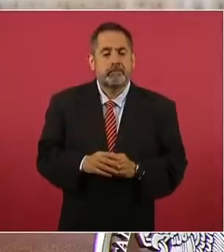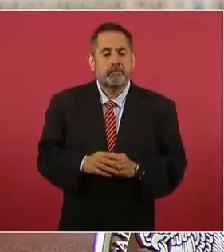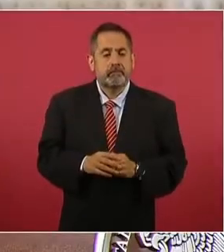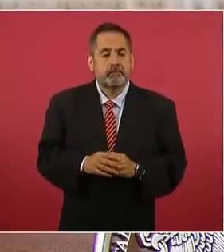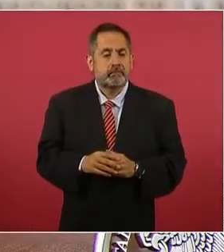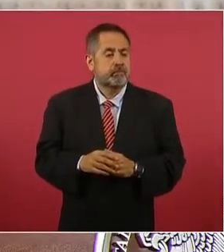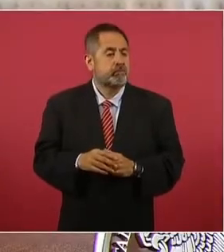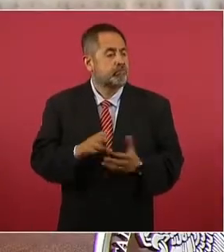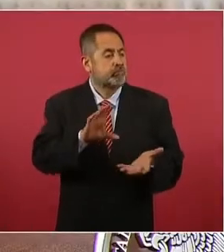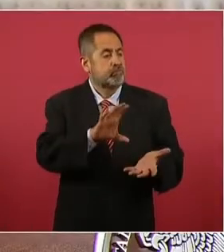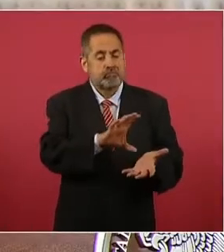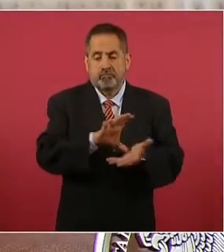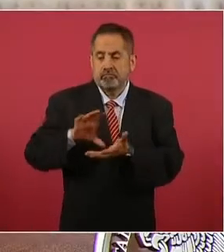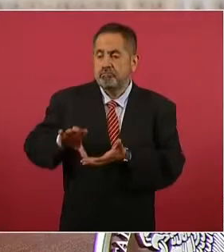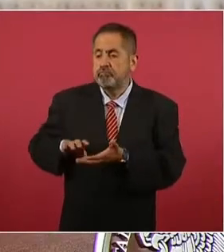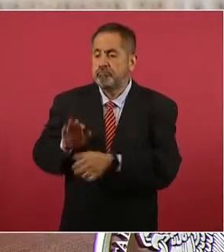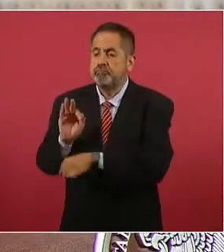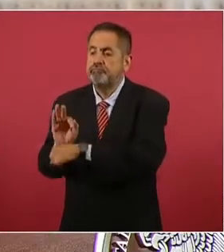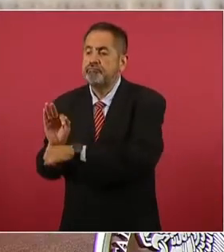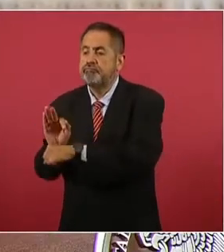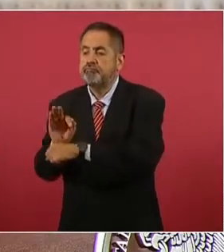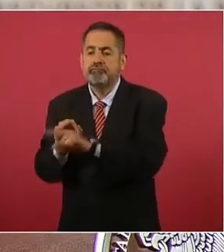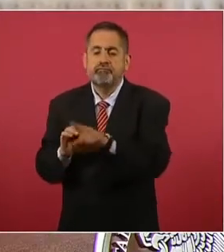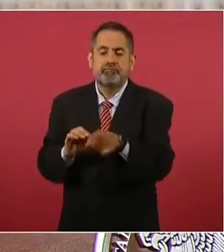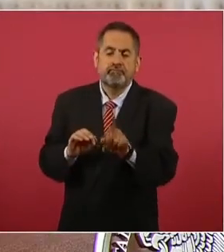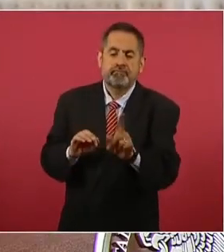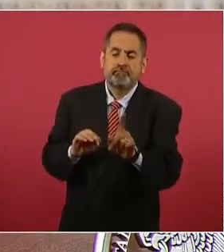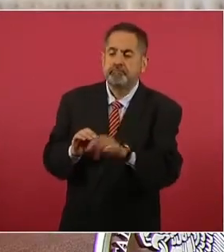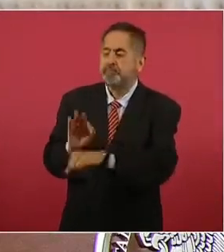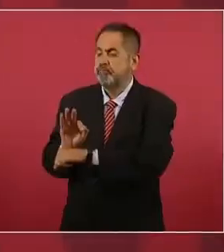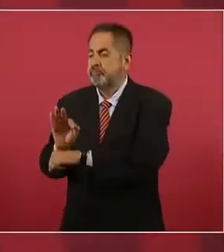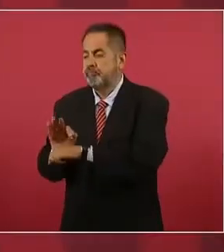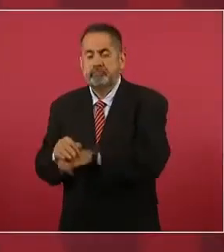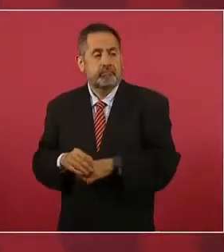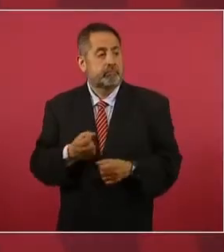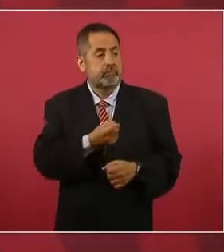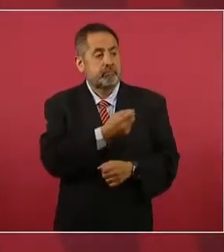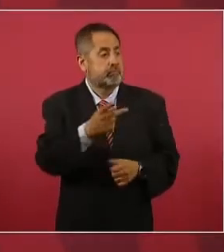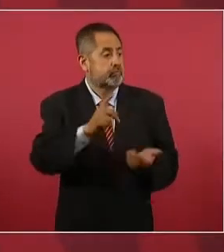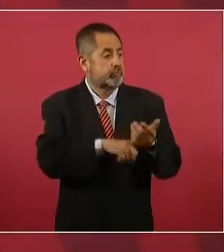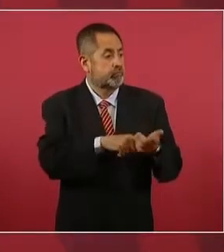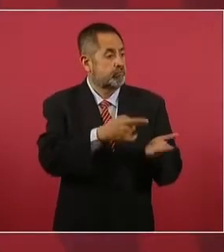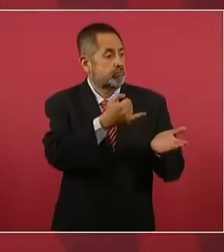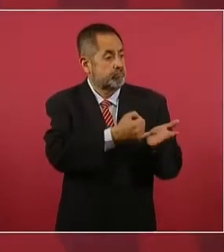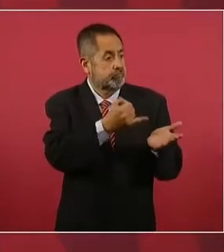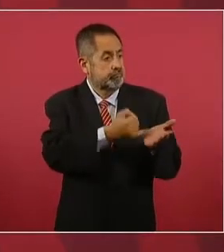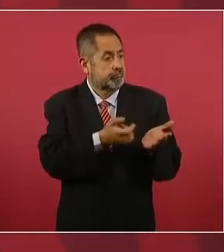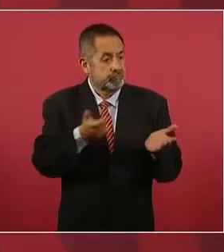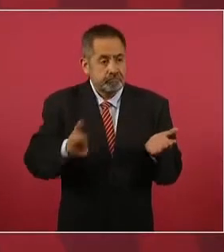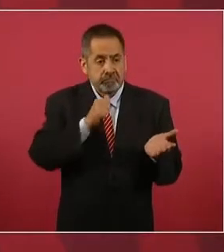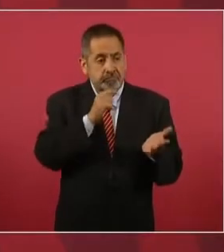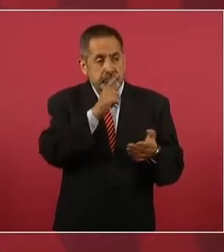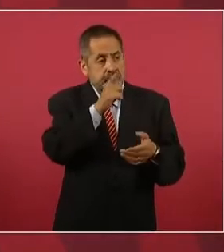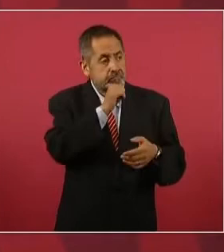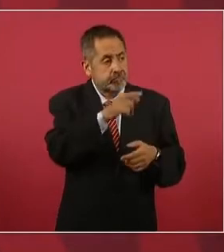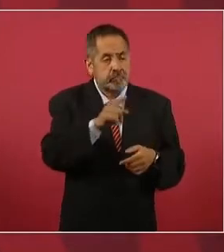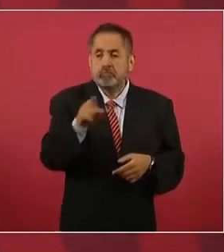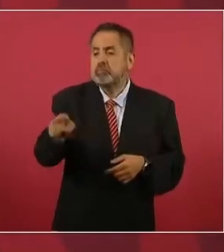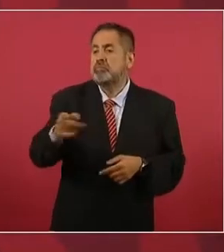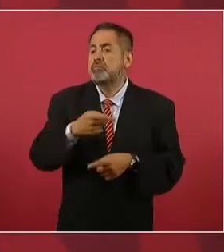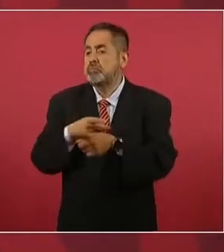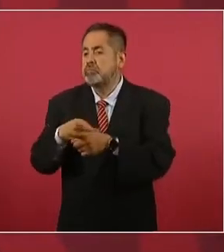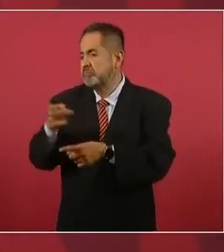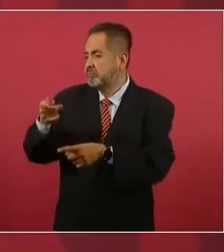había privilegios, pagaban la luz, pagaban impuestos los pobres, pero los